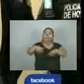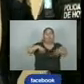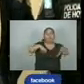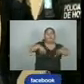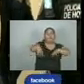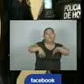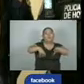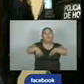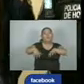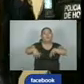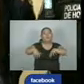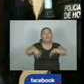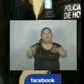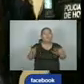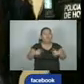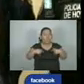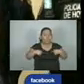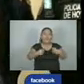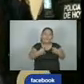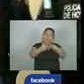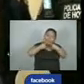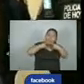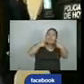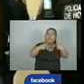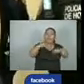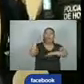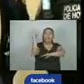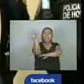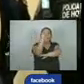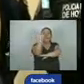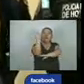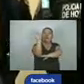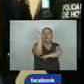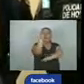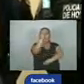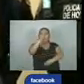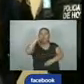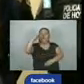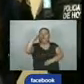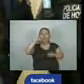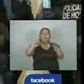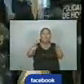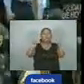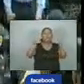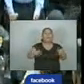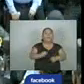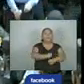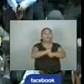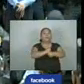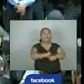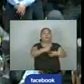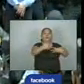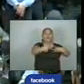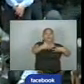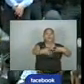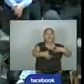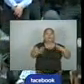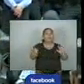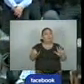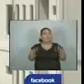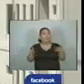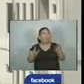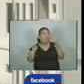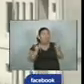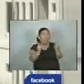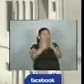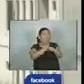departamentos, declaro emergencia nacional en materia de seguridad. Dentro de los ejes se busca